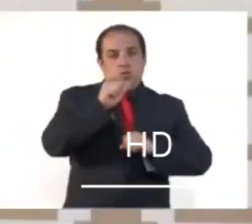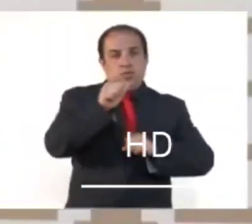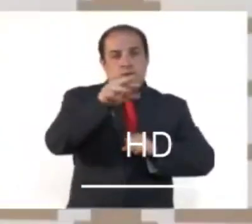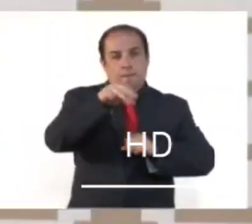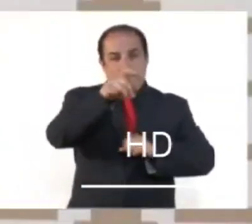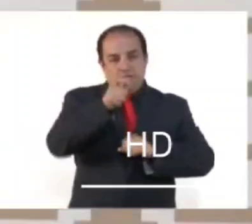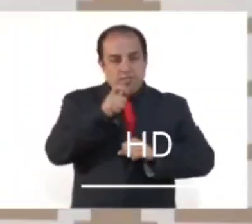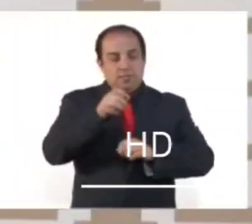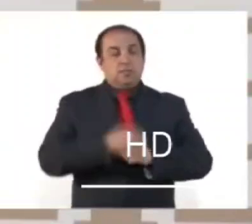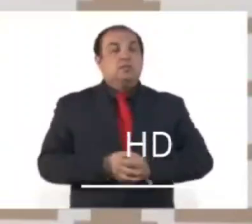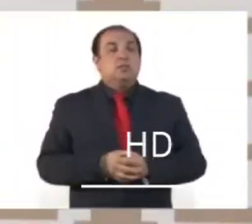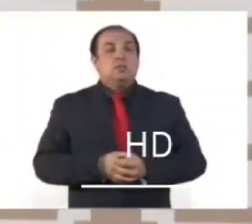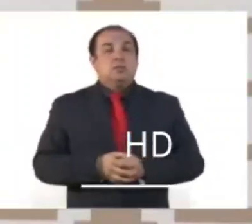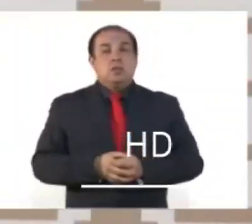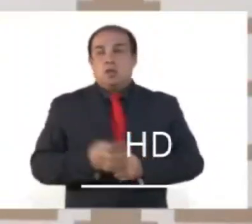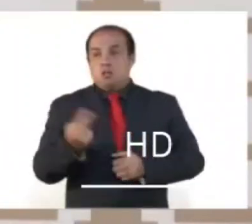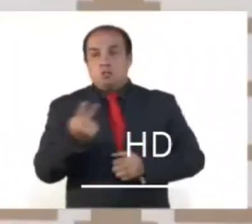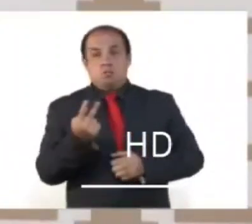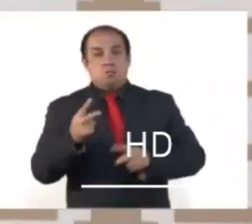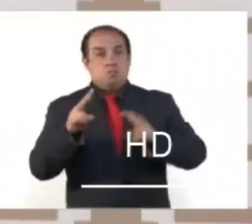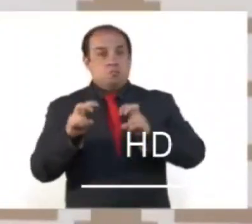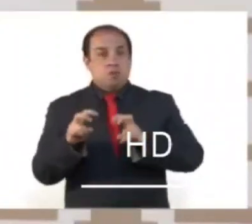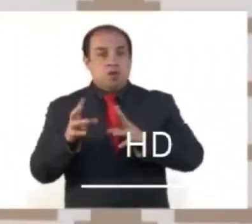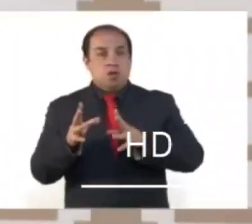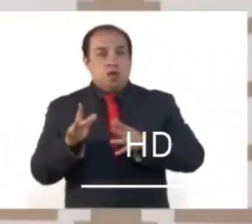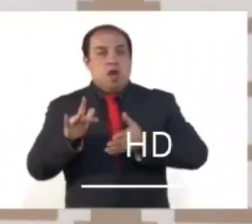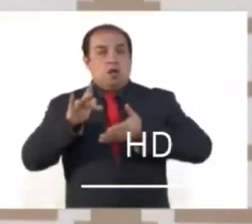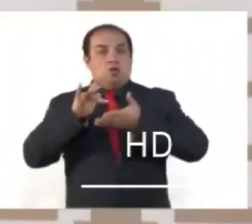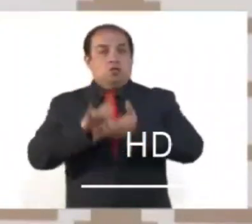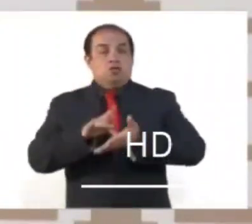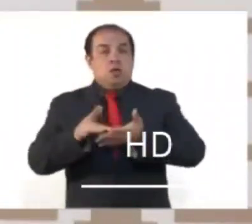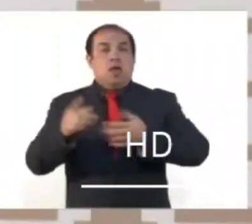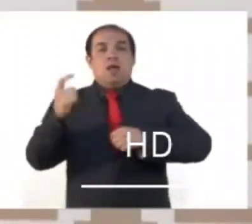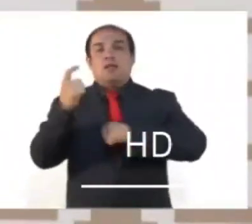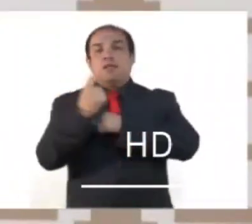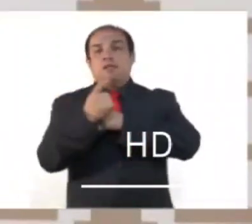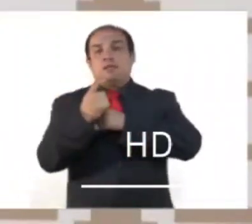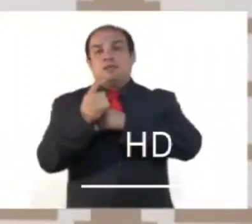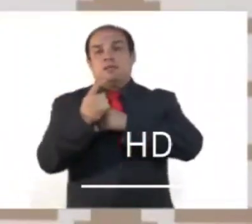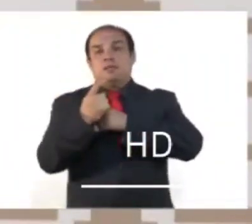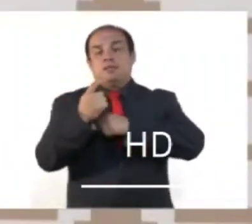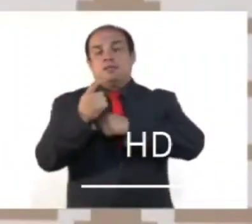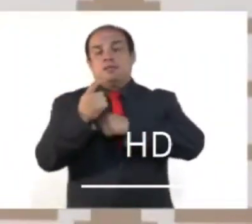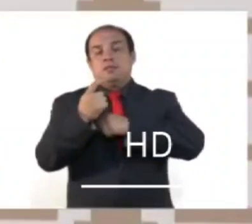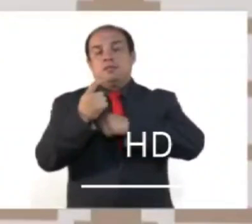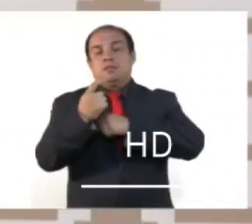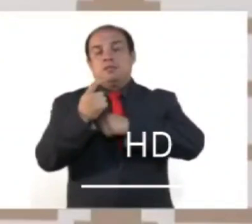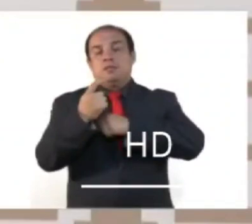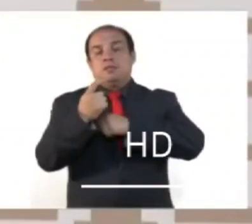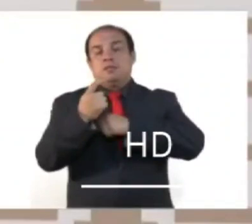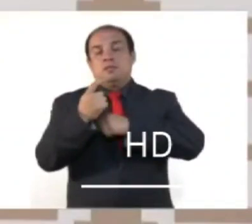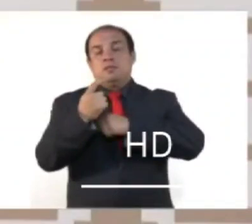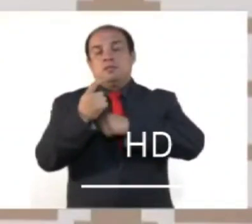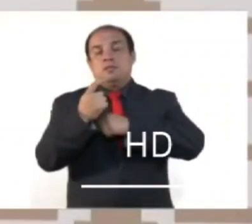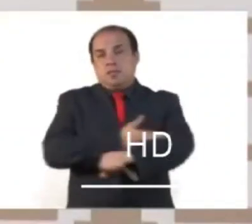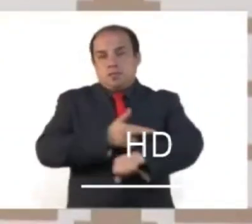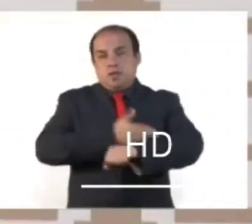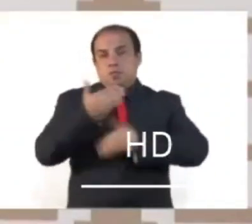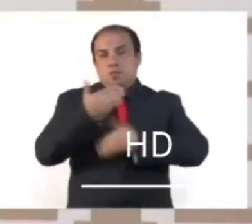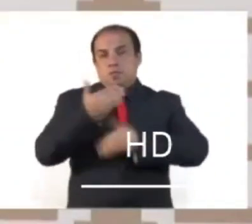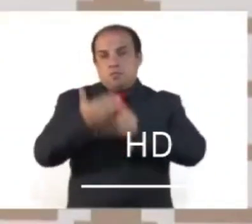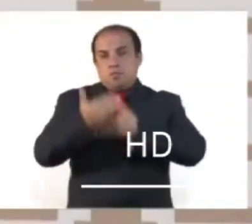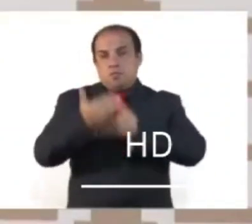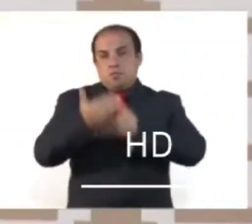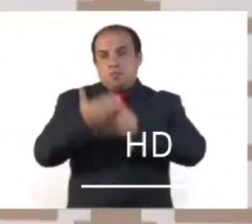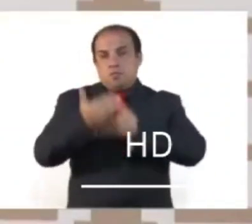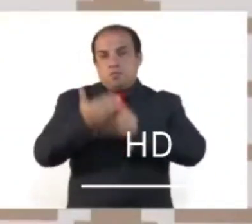ambos casos estamos coadyuvando para la digitalización de los trámites de ciertos procesos indispensables. Ahorita ya estamos a